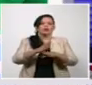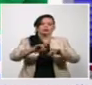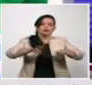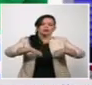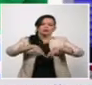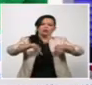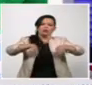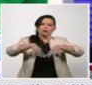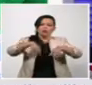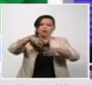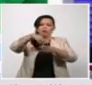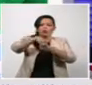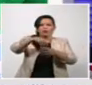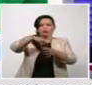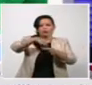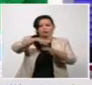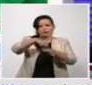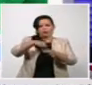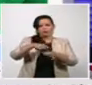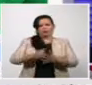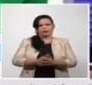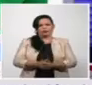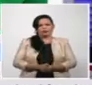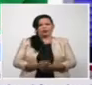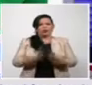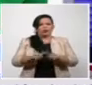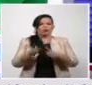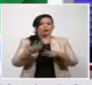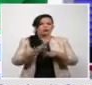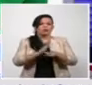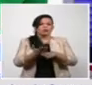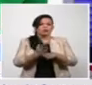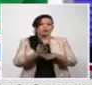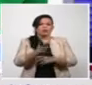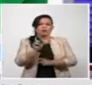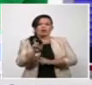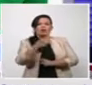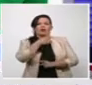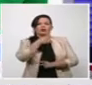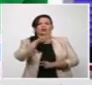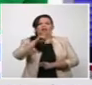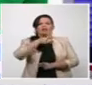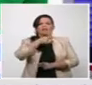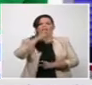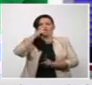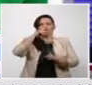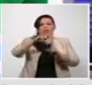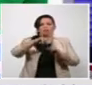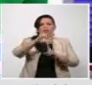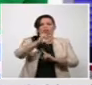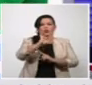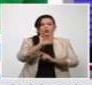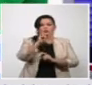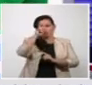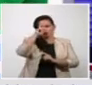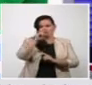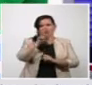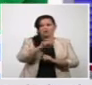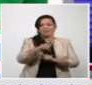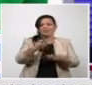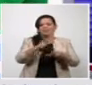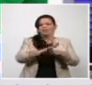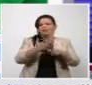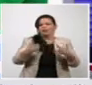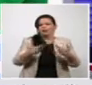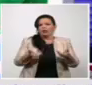abre eventos, bueno, pues lo que hace es que se aplican un grupo de medidas en un territorio determinado con